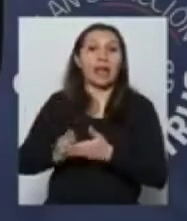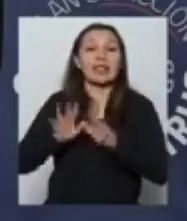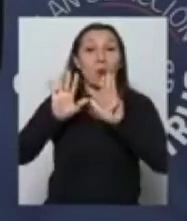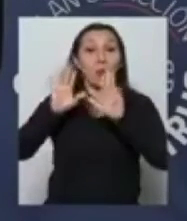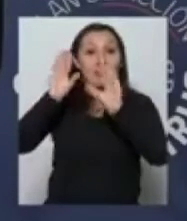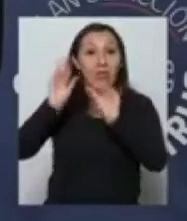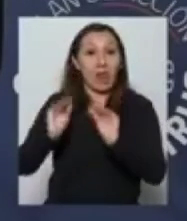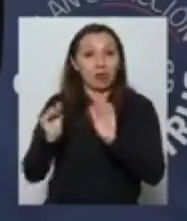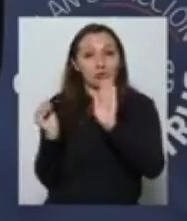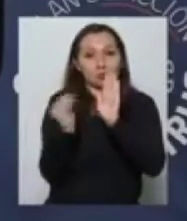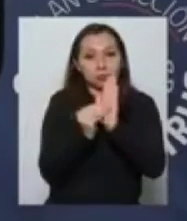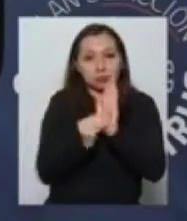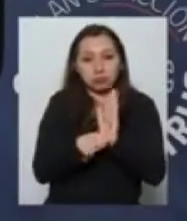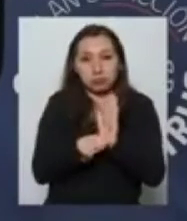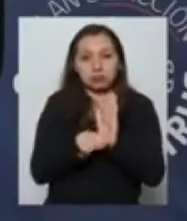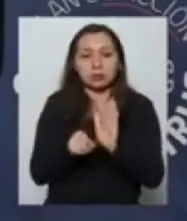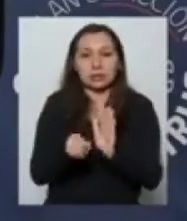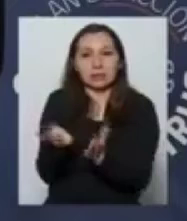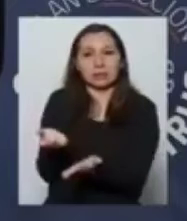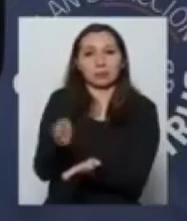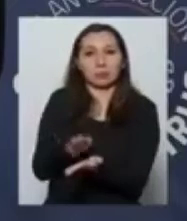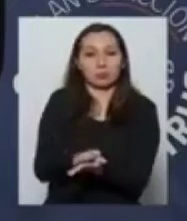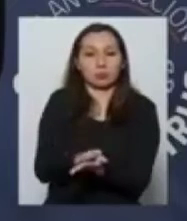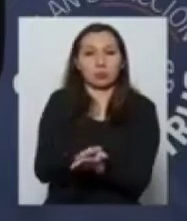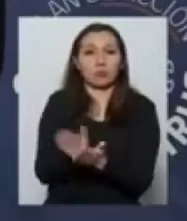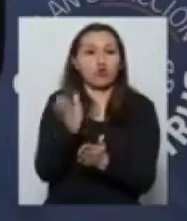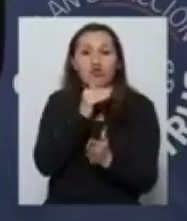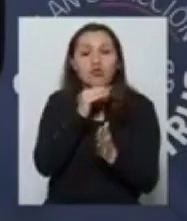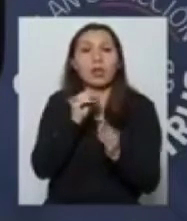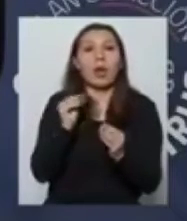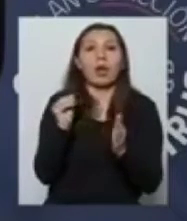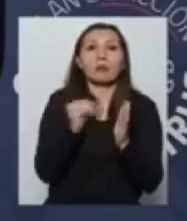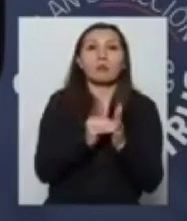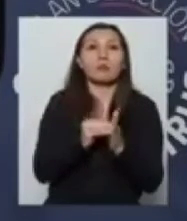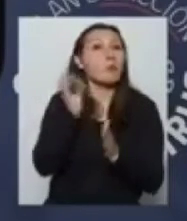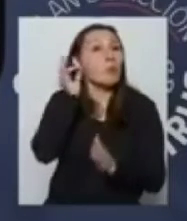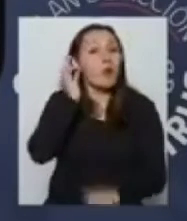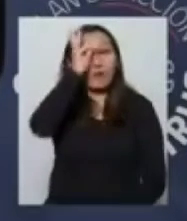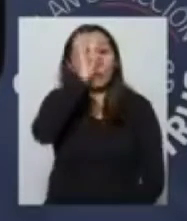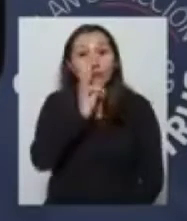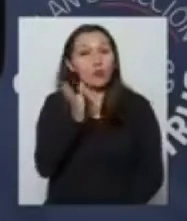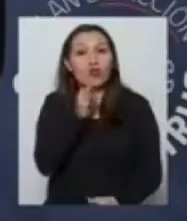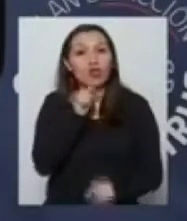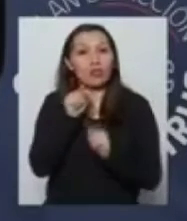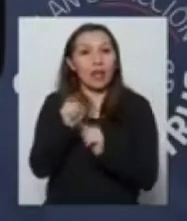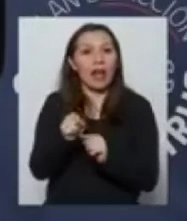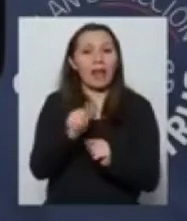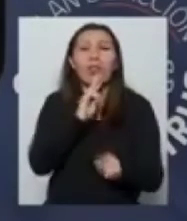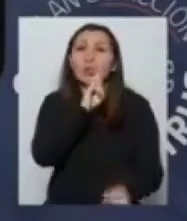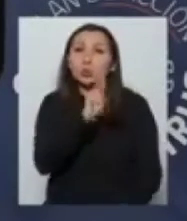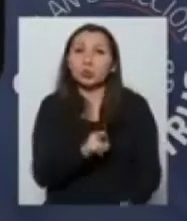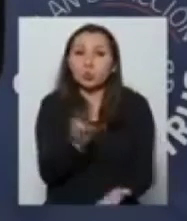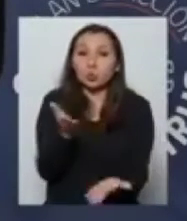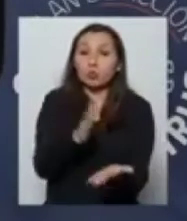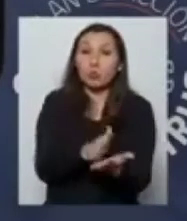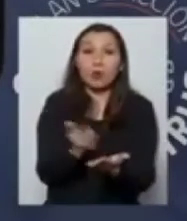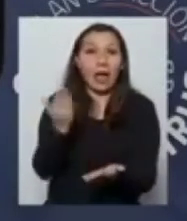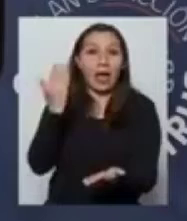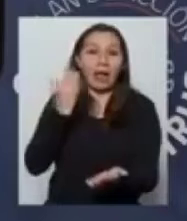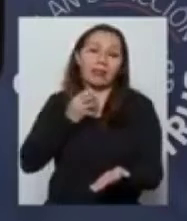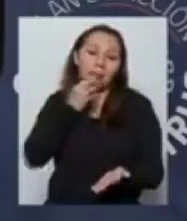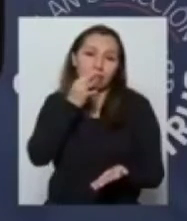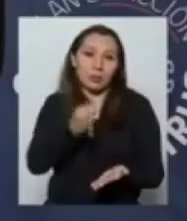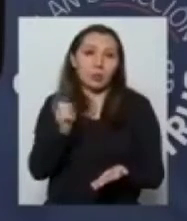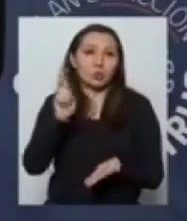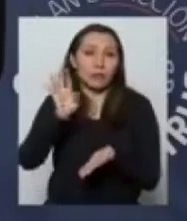las 21 horas de anoche. No está incluida la funcionaria de Gorbea, a la que hizo alusión el